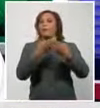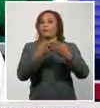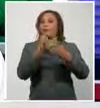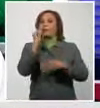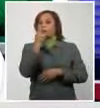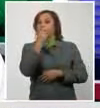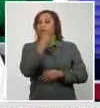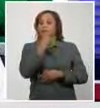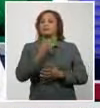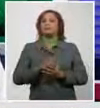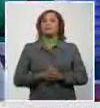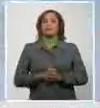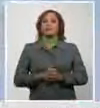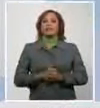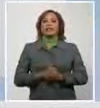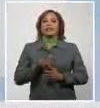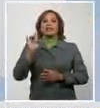COVID-19 y